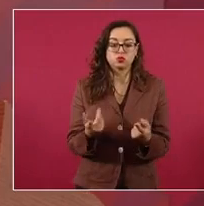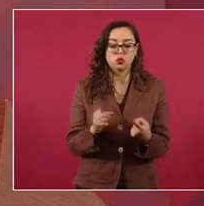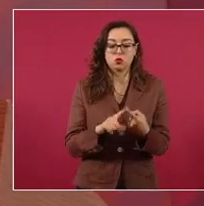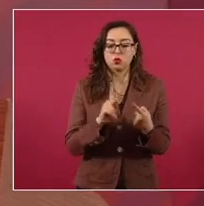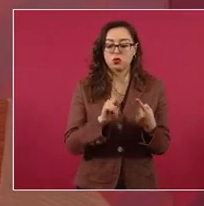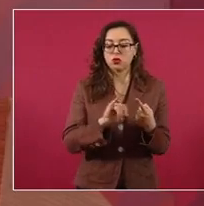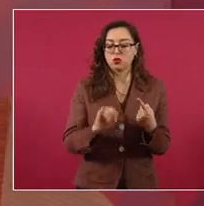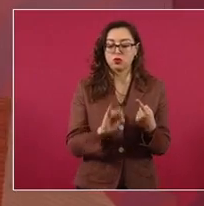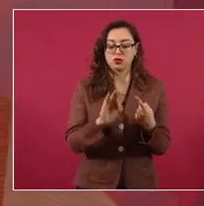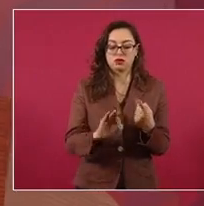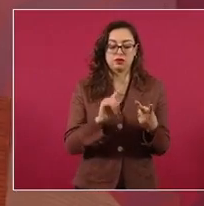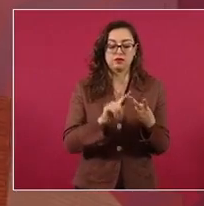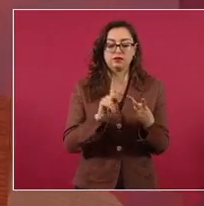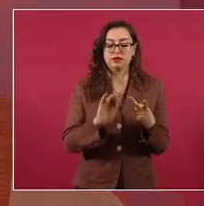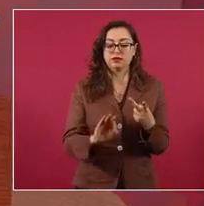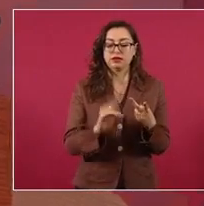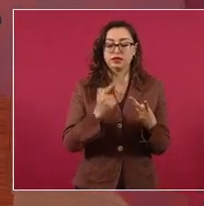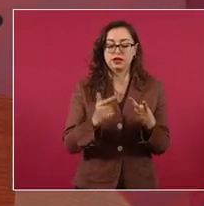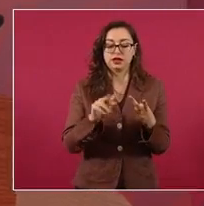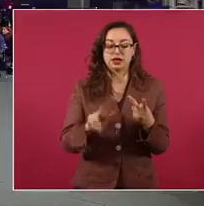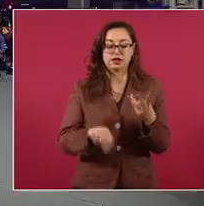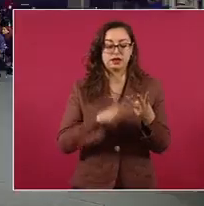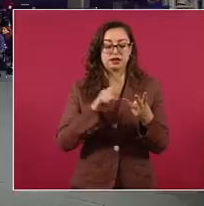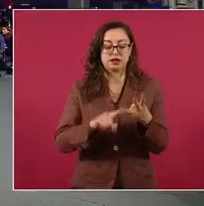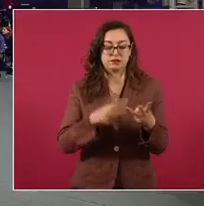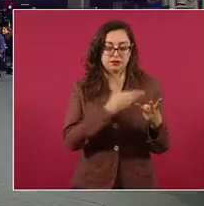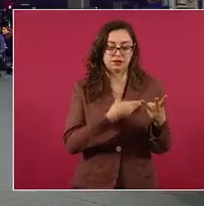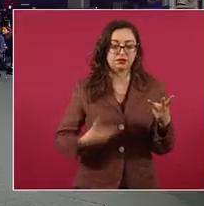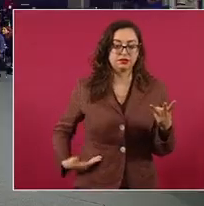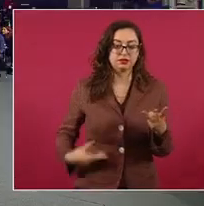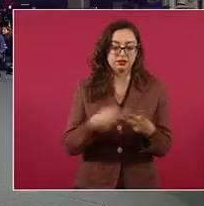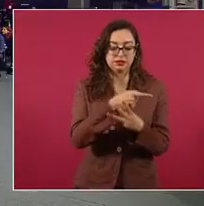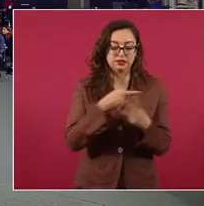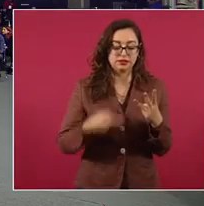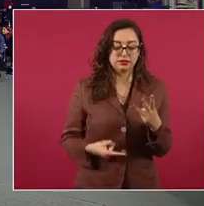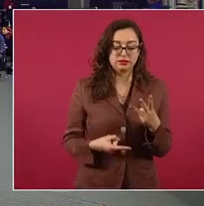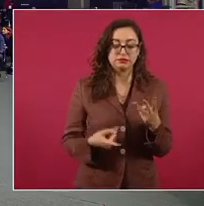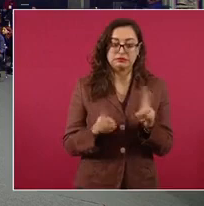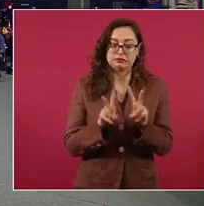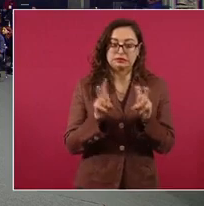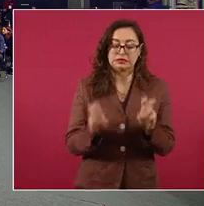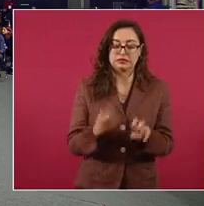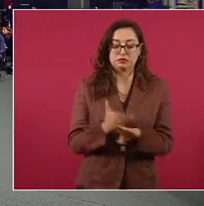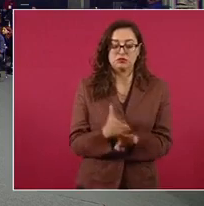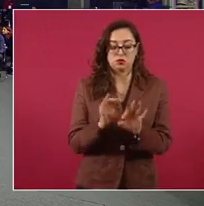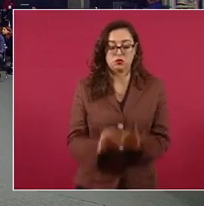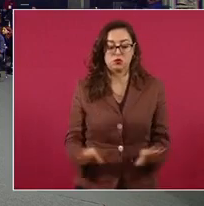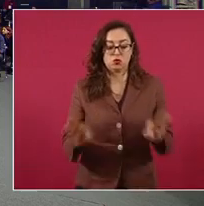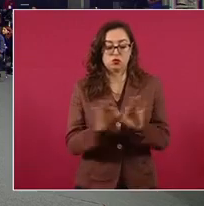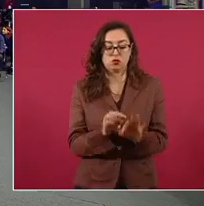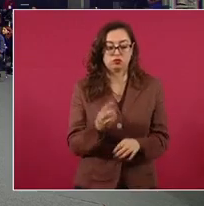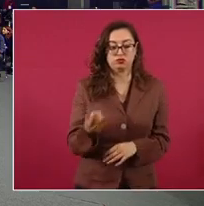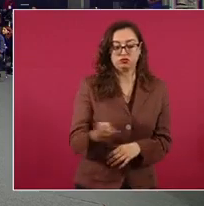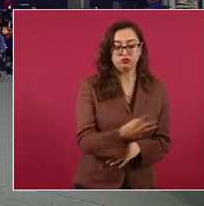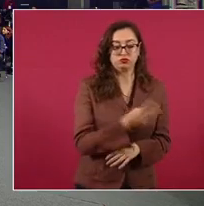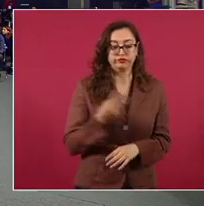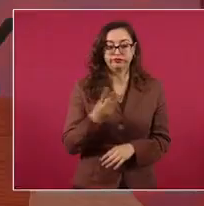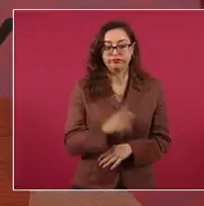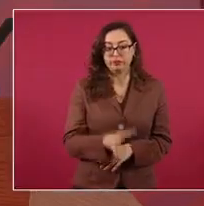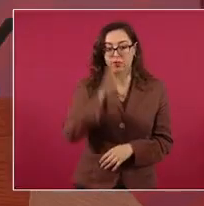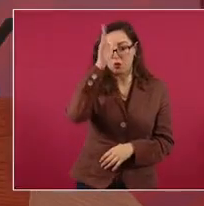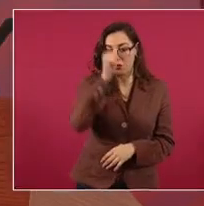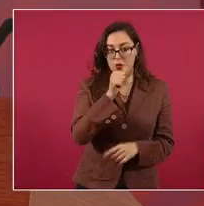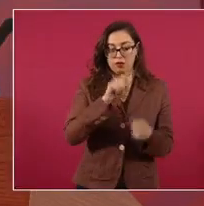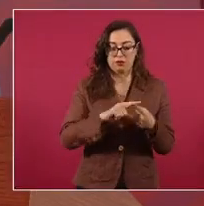Judicial, la Fiscalía y el Ejecutivo, porque nos importa mucho. Fue un acuerdo que hicimos con el presidente